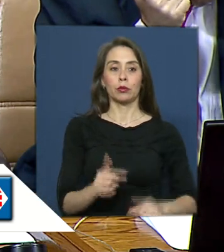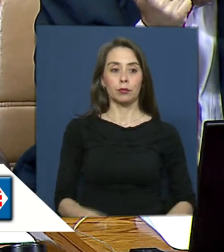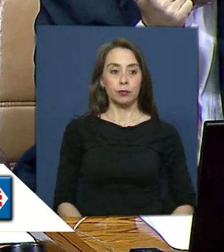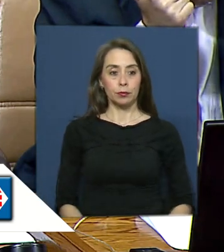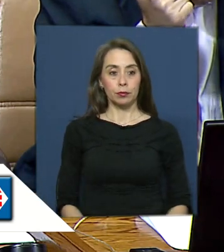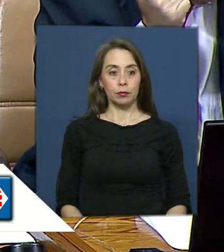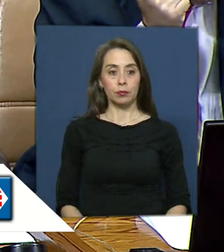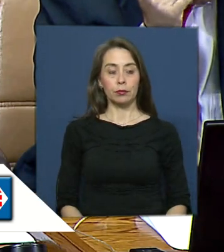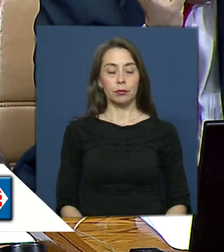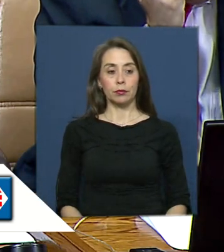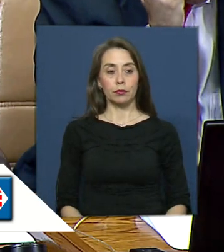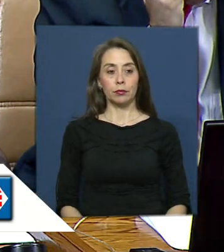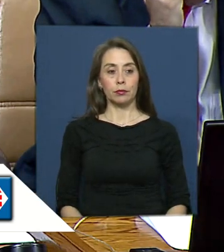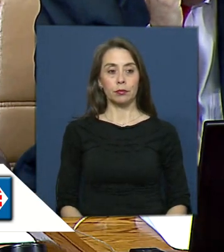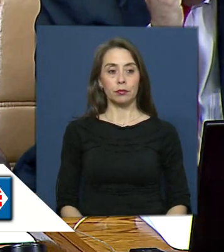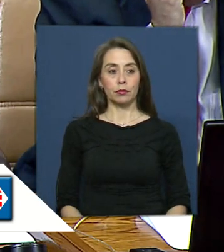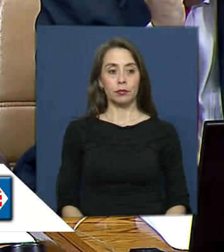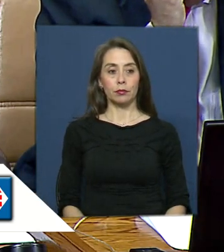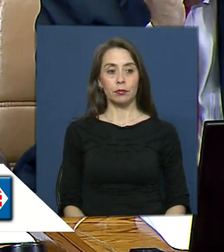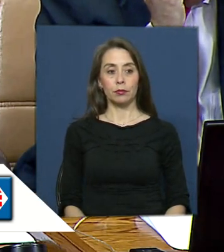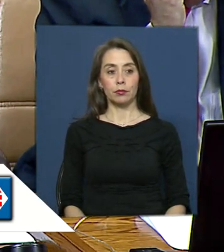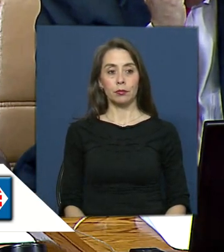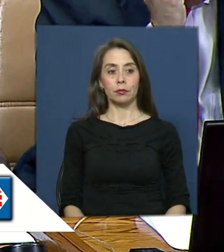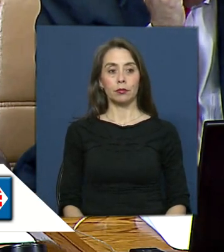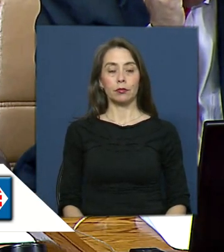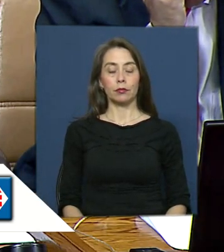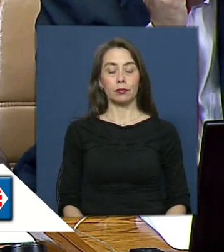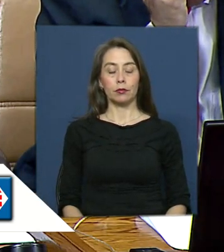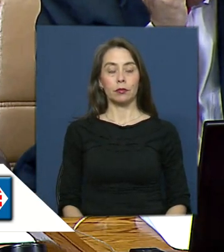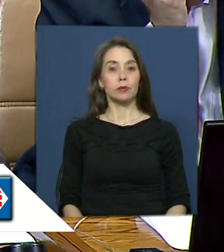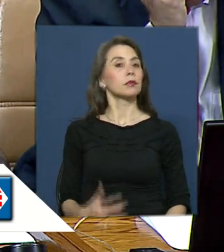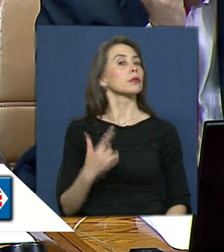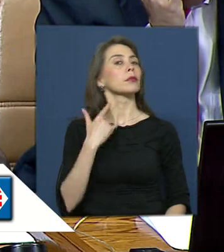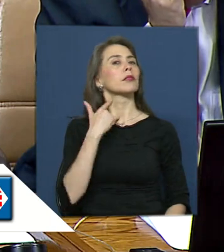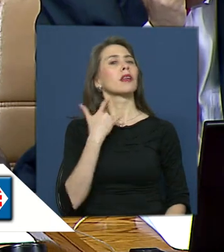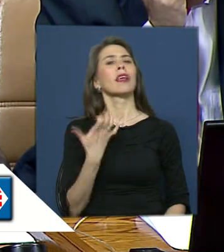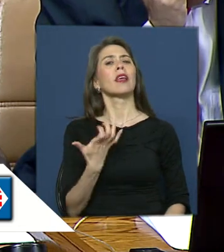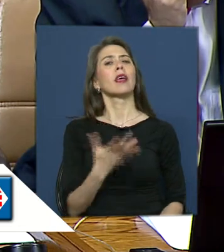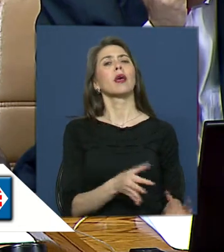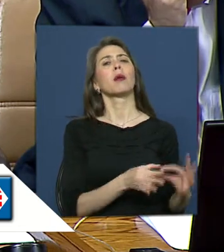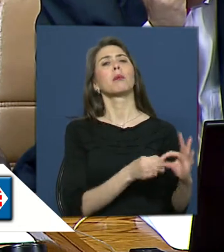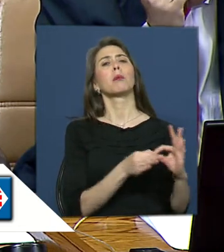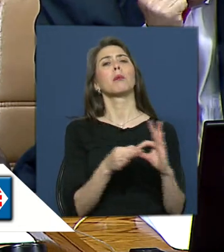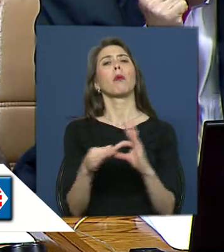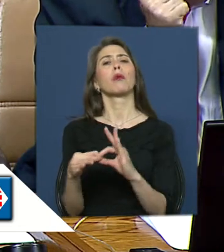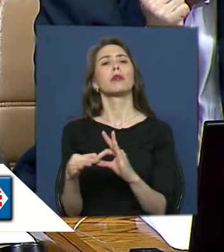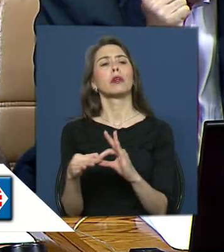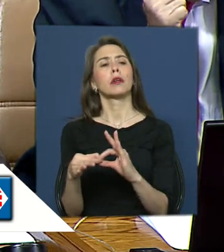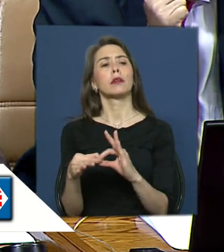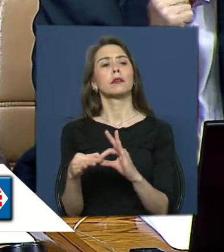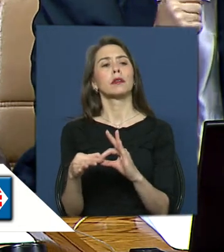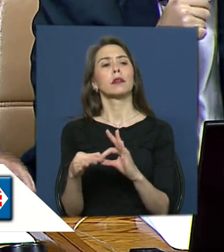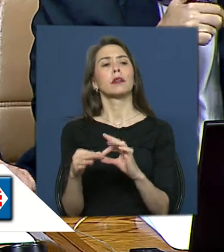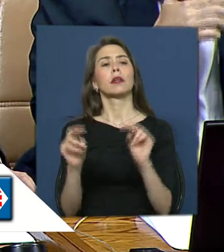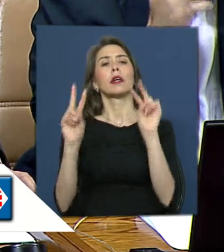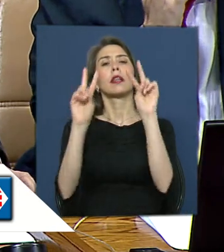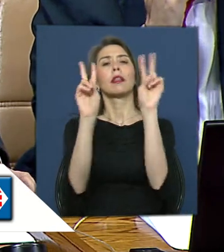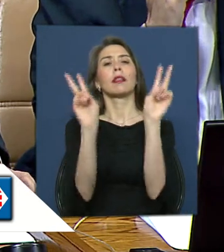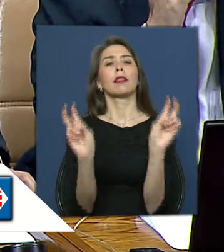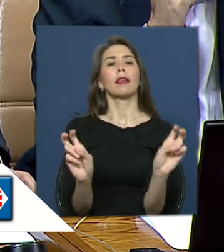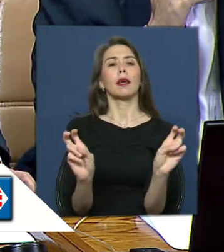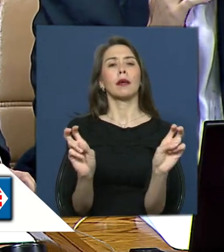Y es que tiene que ver con la razón que hay detrás del tema más, entre